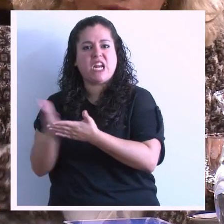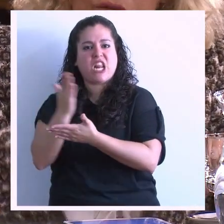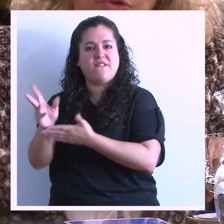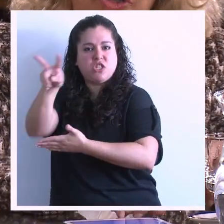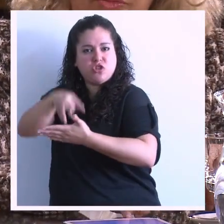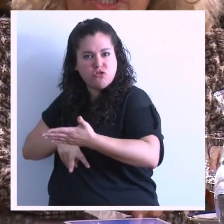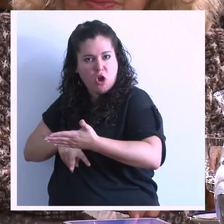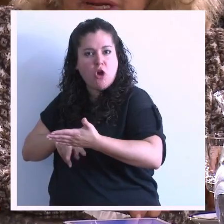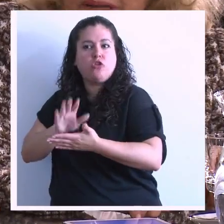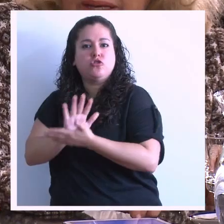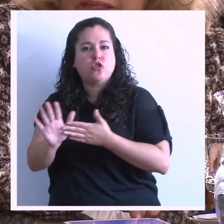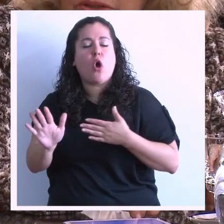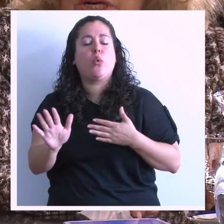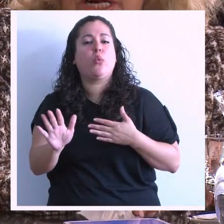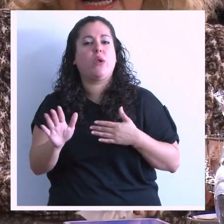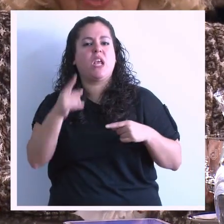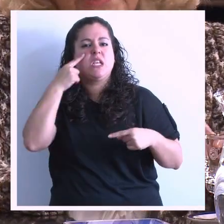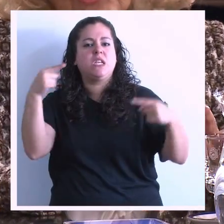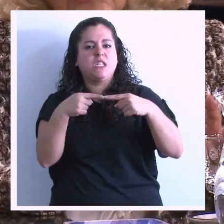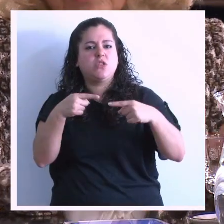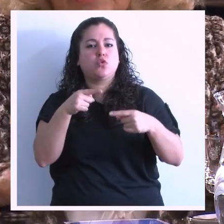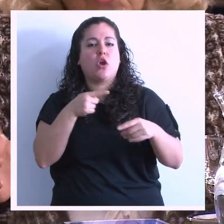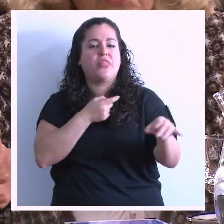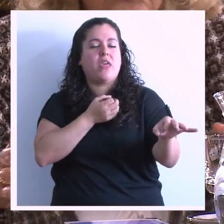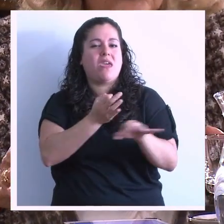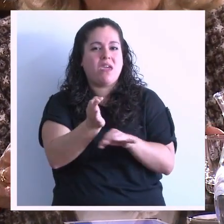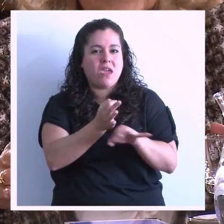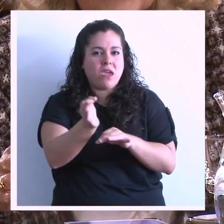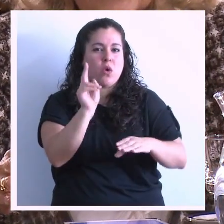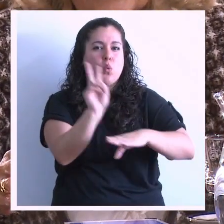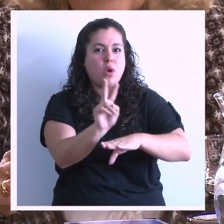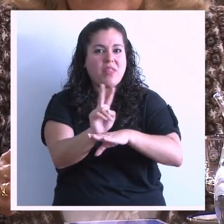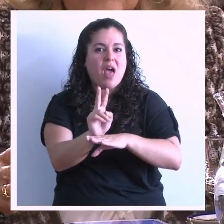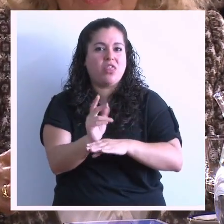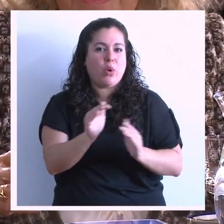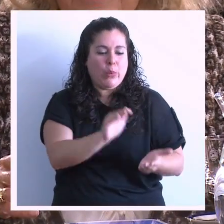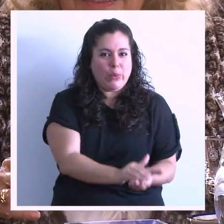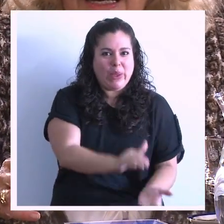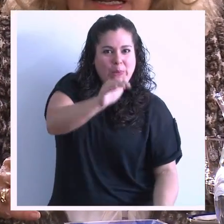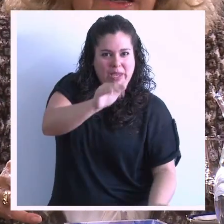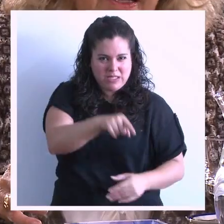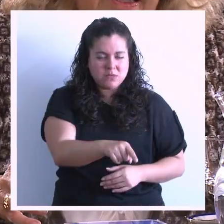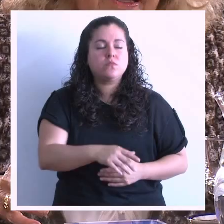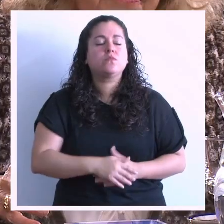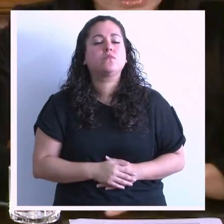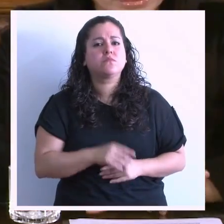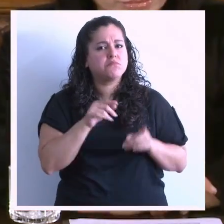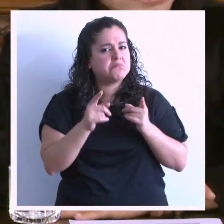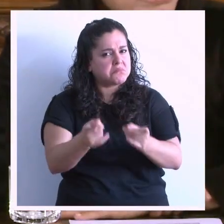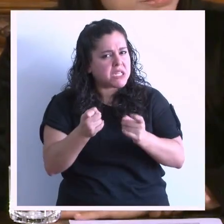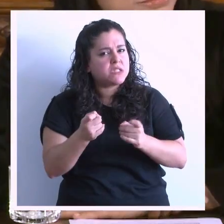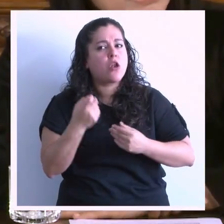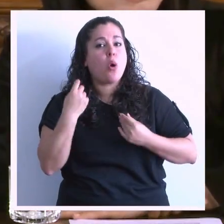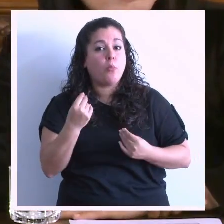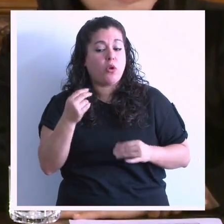diversos ministerios, incluso de municipalidades, ¿no? Entonces, esto ordena el conjunto y da una garantía